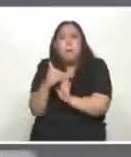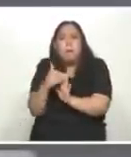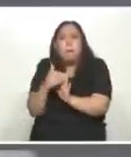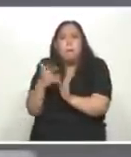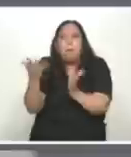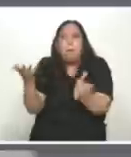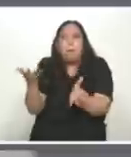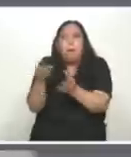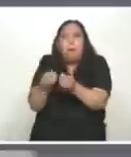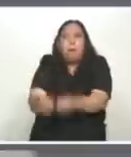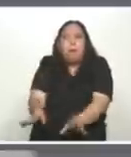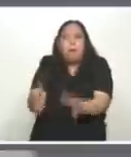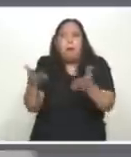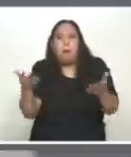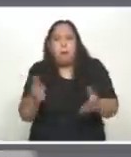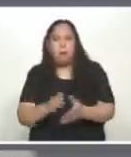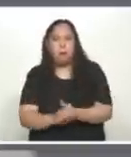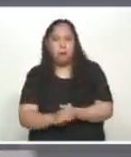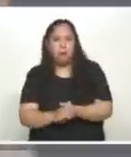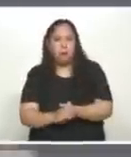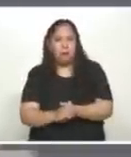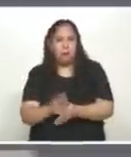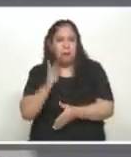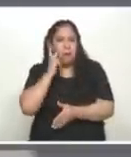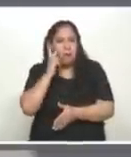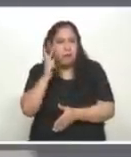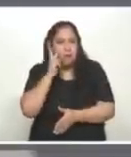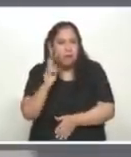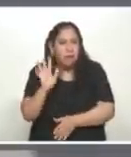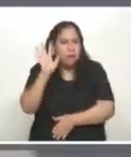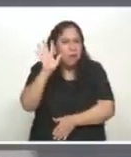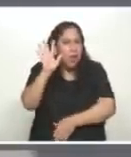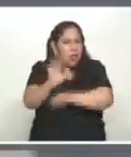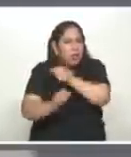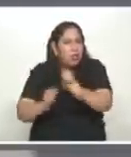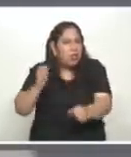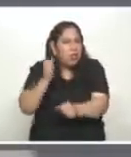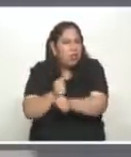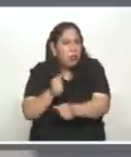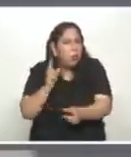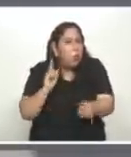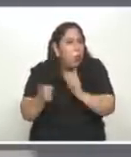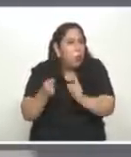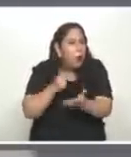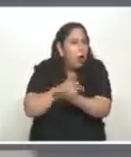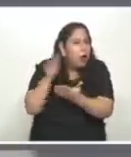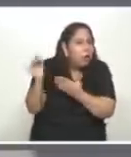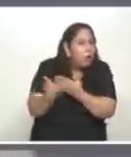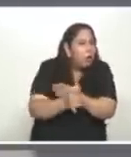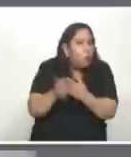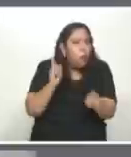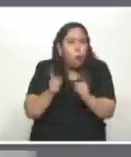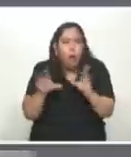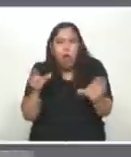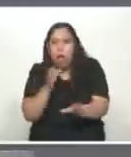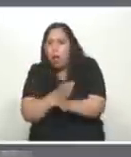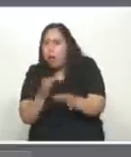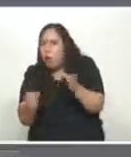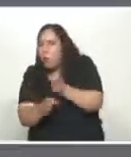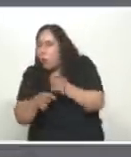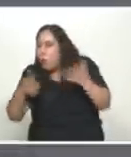hicieron, en 5 años, dice ella, en 4 años se perdieron 49,000 millones de lempiras. O sea, si usted